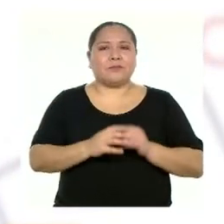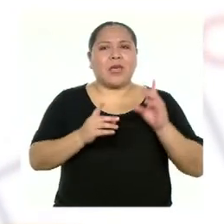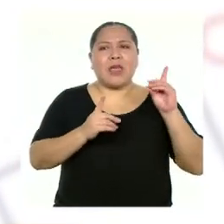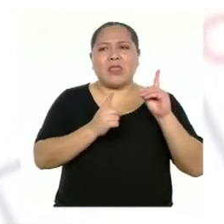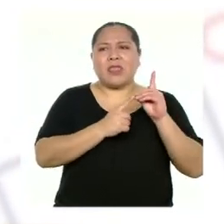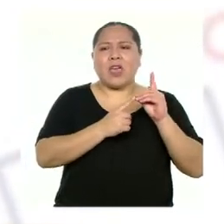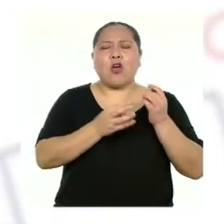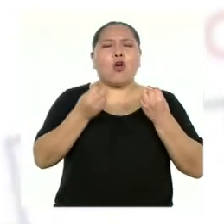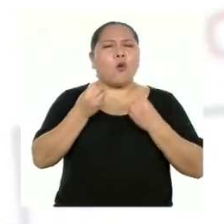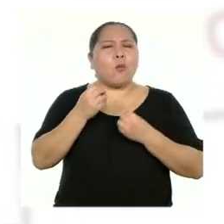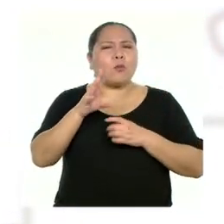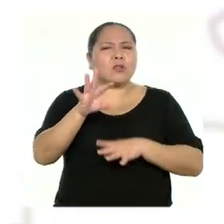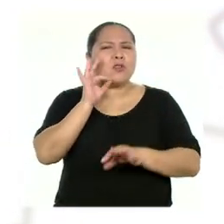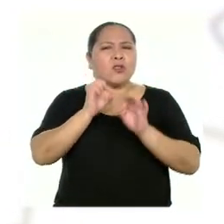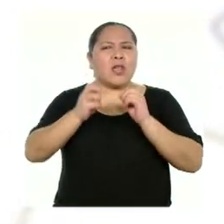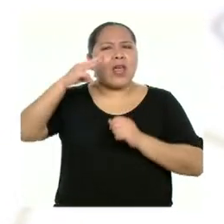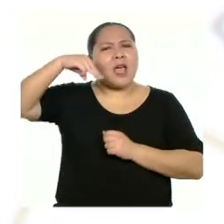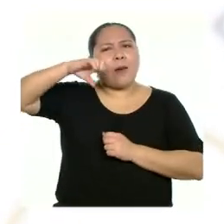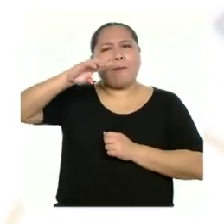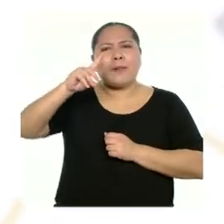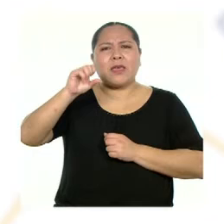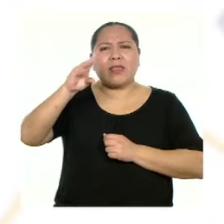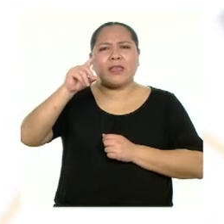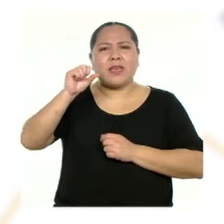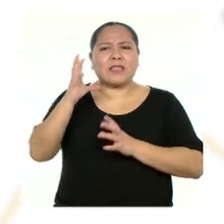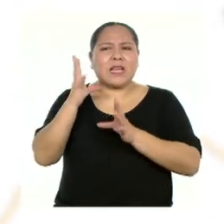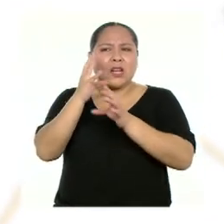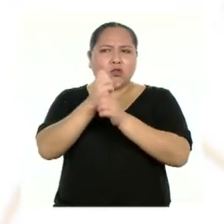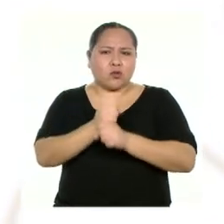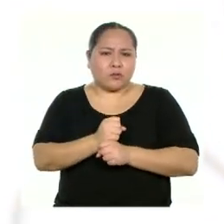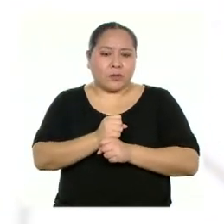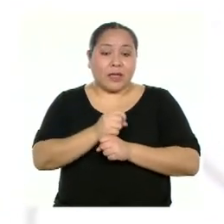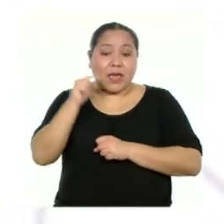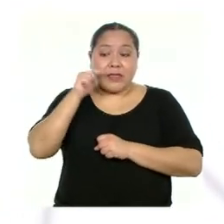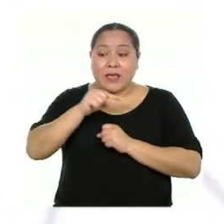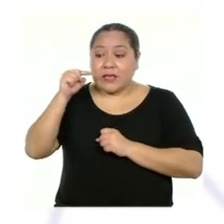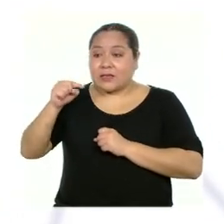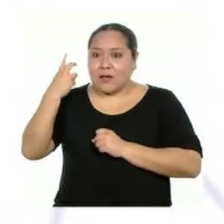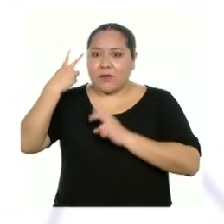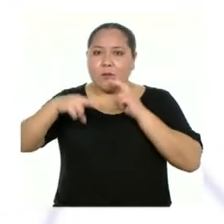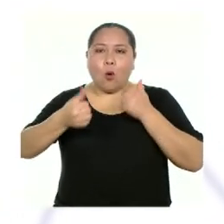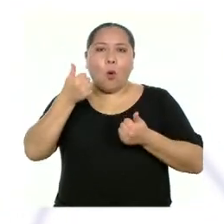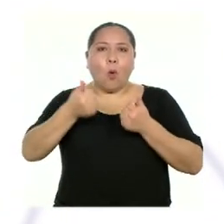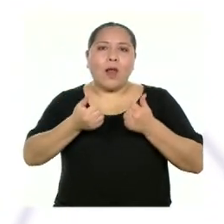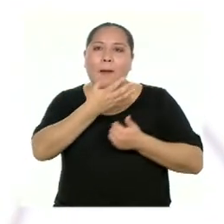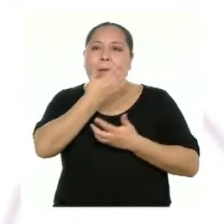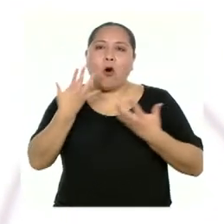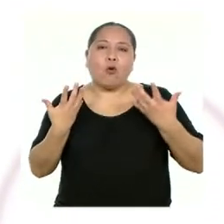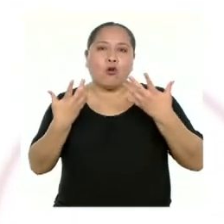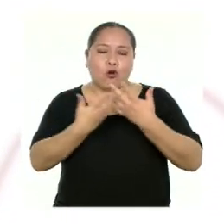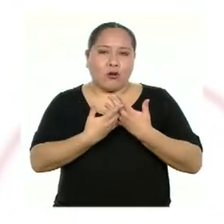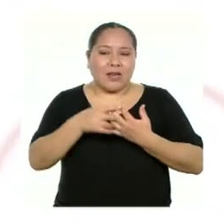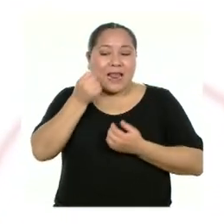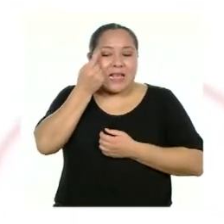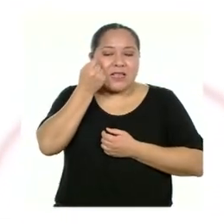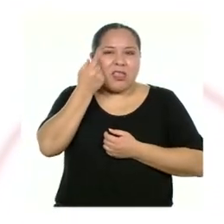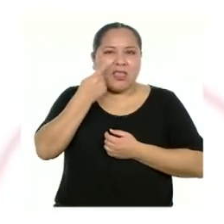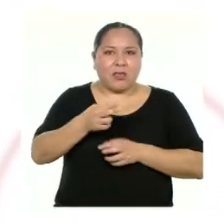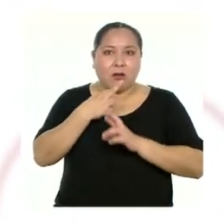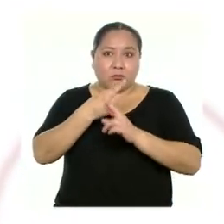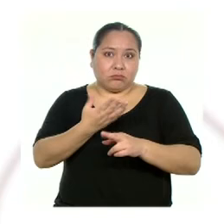medidas resumen? Mediante el cálculo obtendremos la más pertinente para cada variable y las interpretaremos.